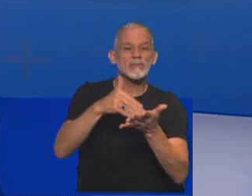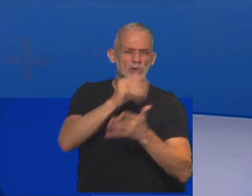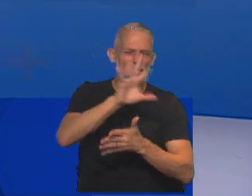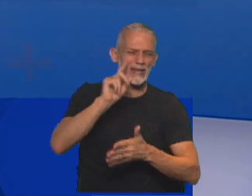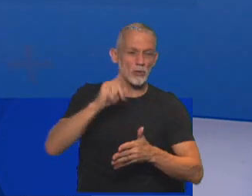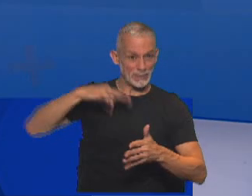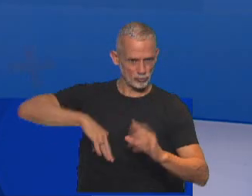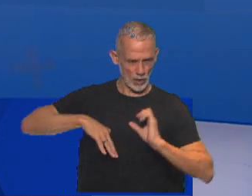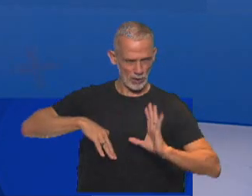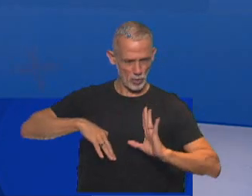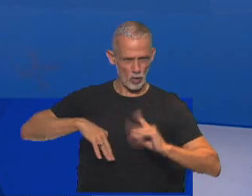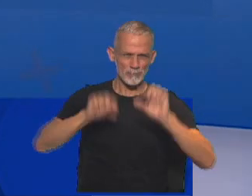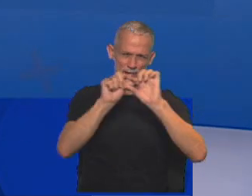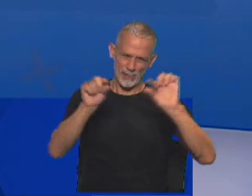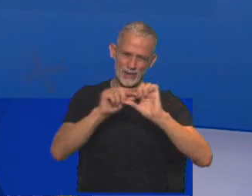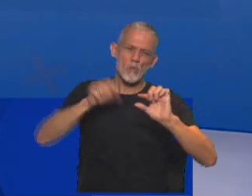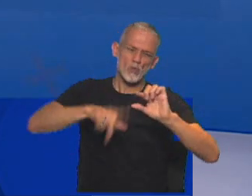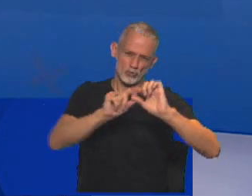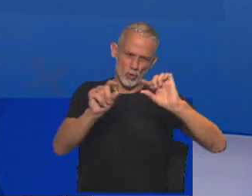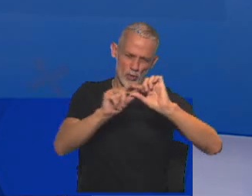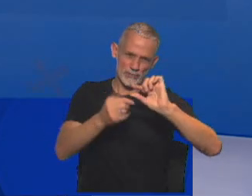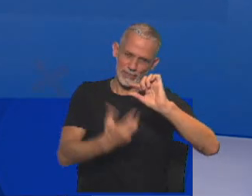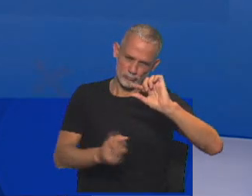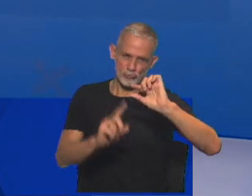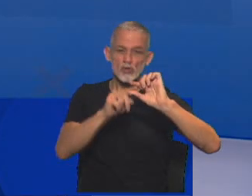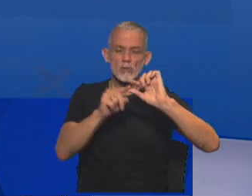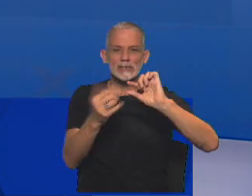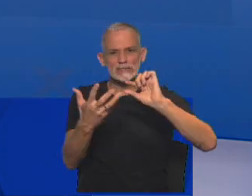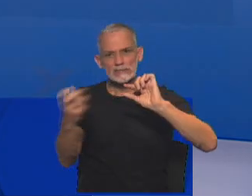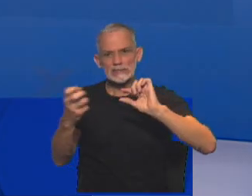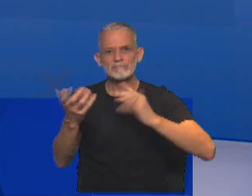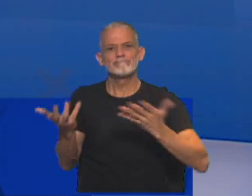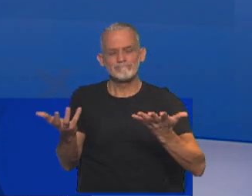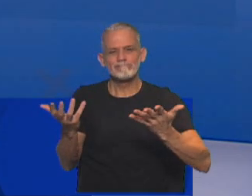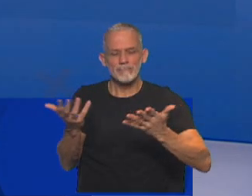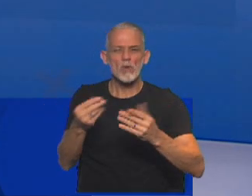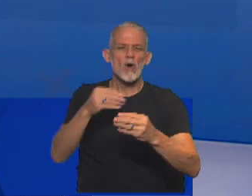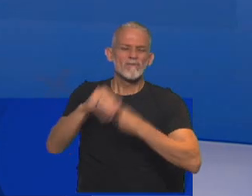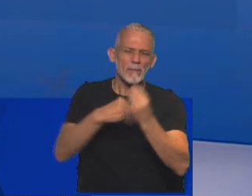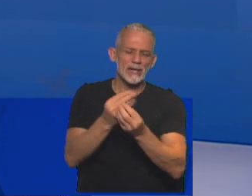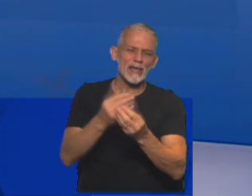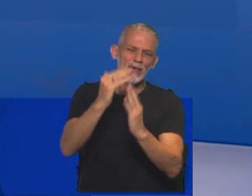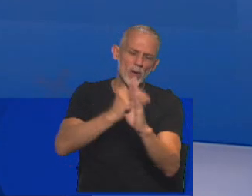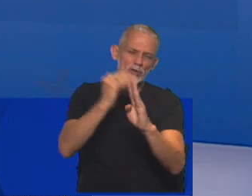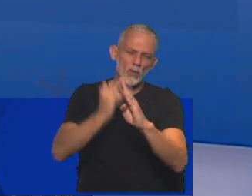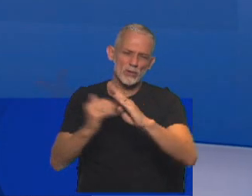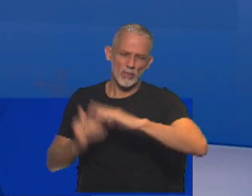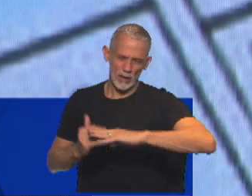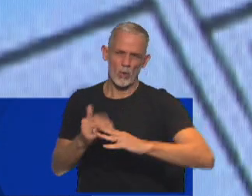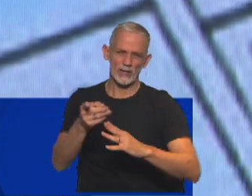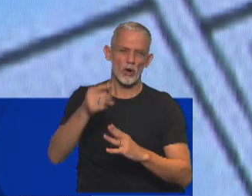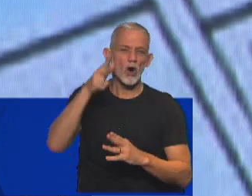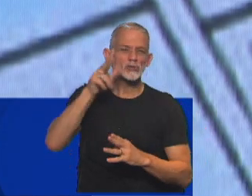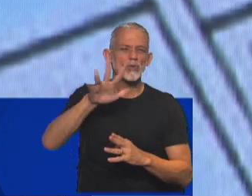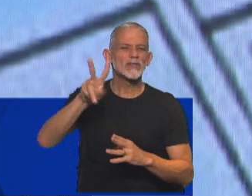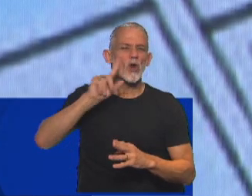sueldo bruto, ese sería el monto. Ese sería el monto porque tenés más deducciones que son por cargas de familia que los podés estar deduciendo. Pasamos a